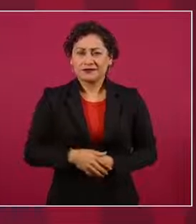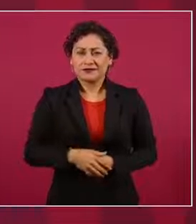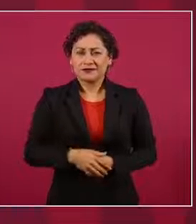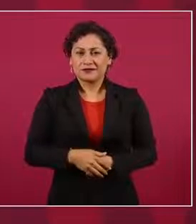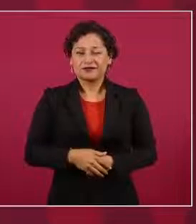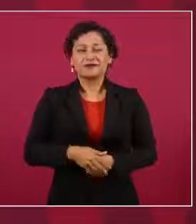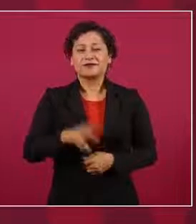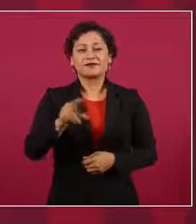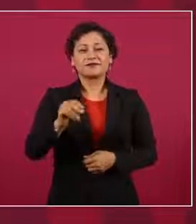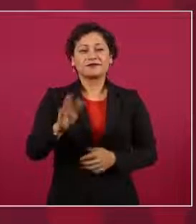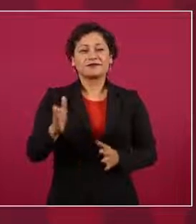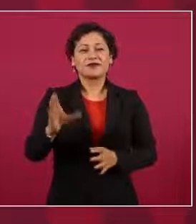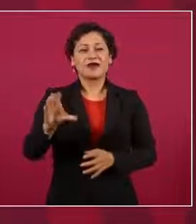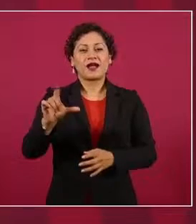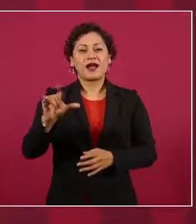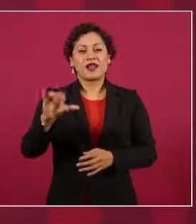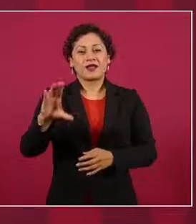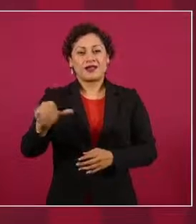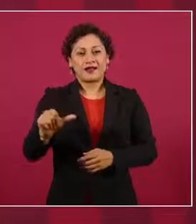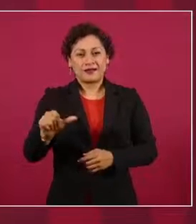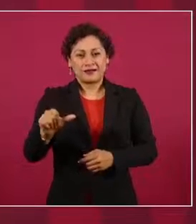de Calica.